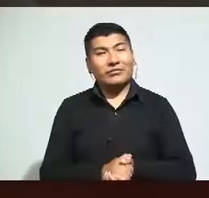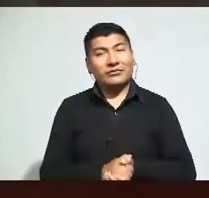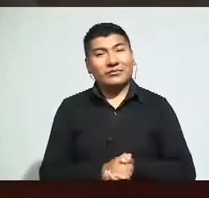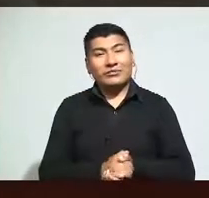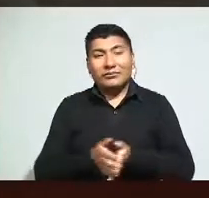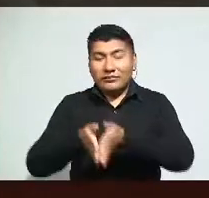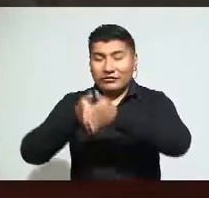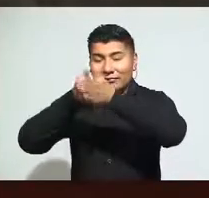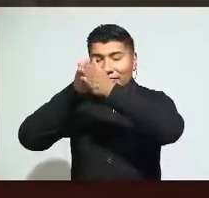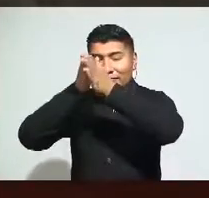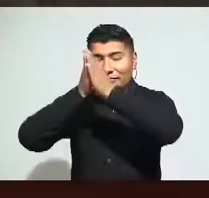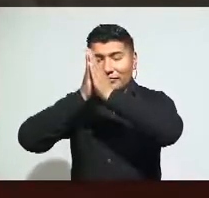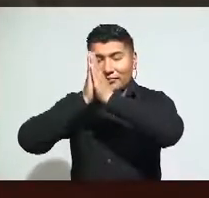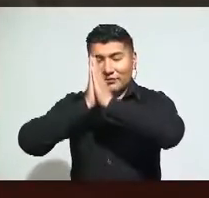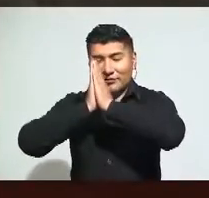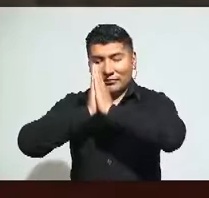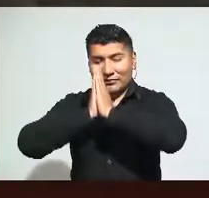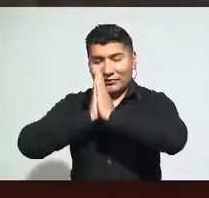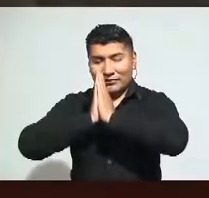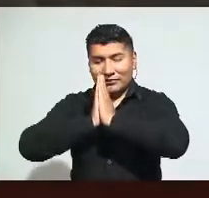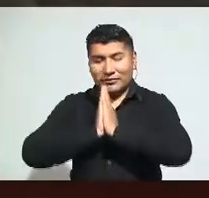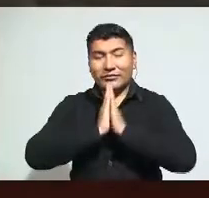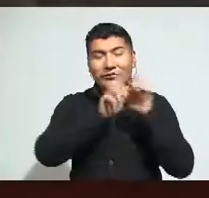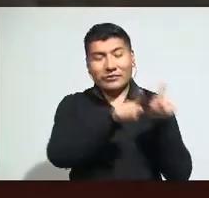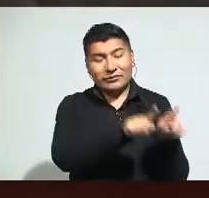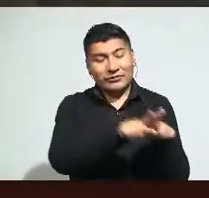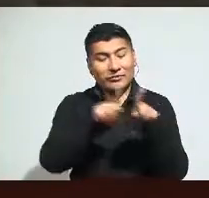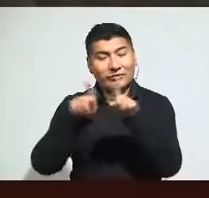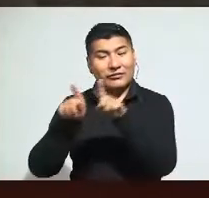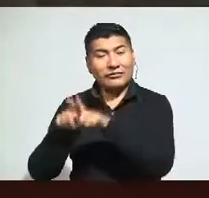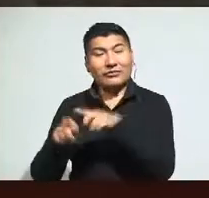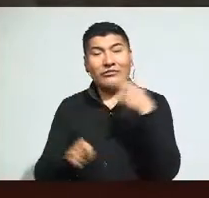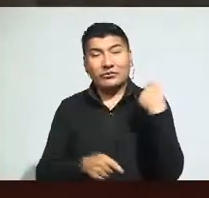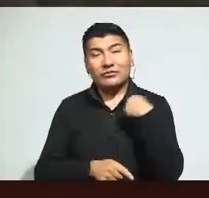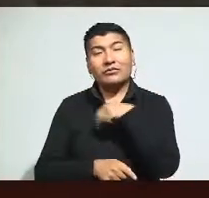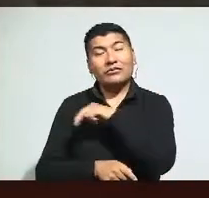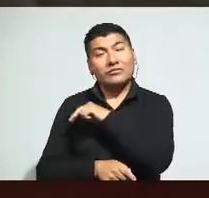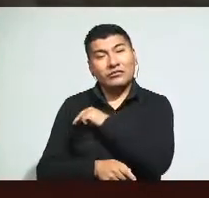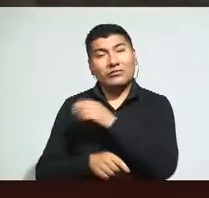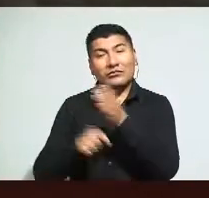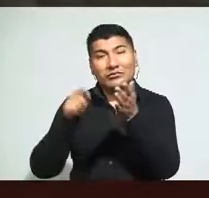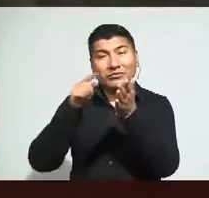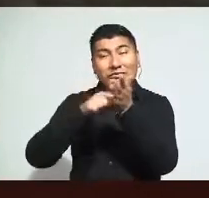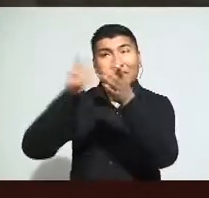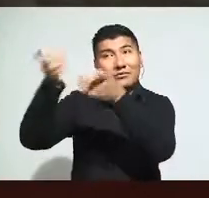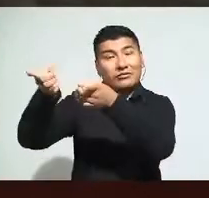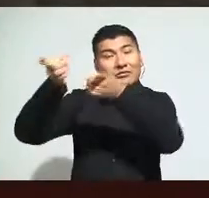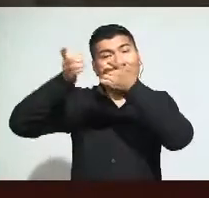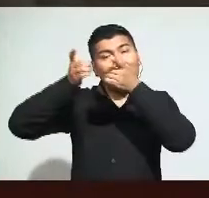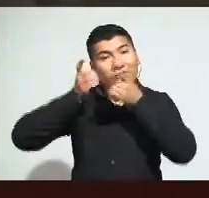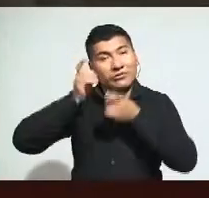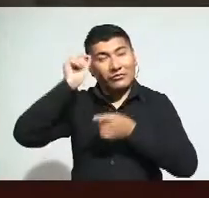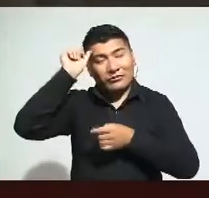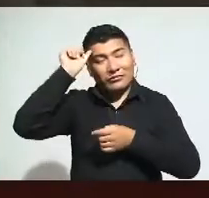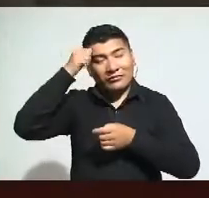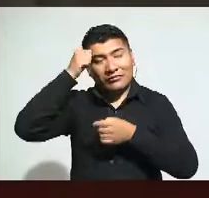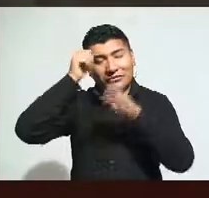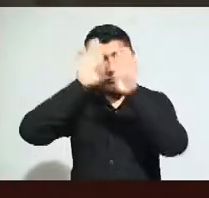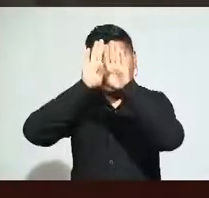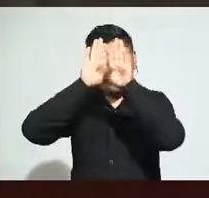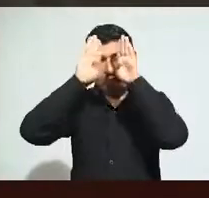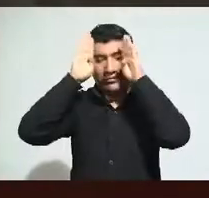pidamos también nosotros ese don de la memoria abierta